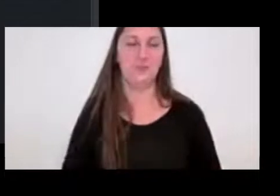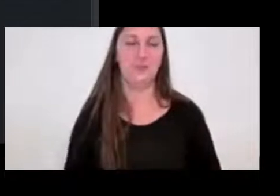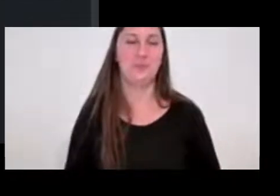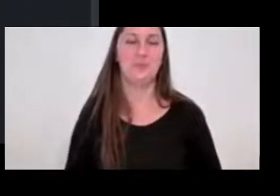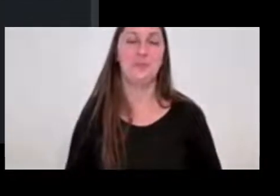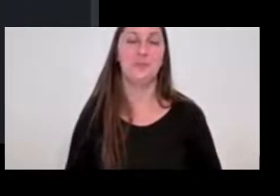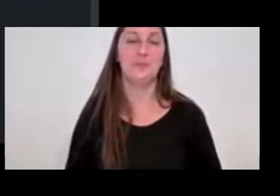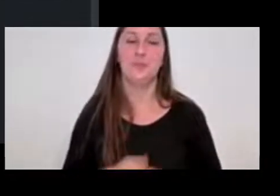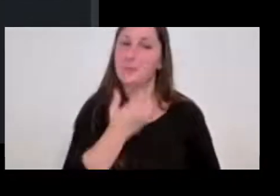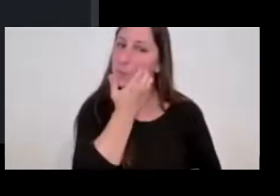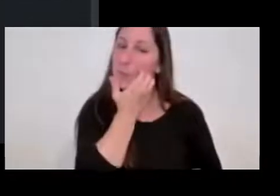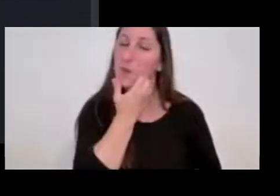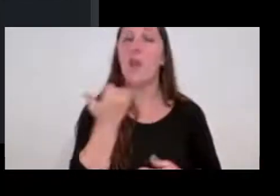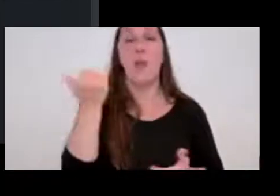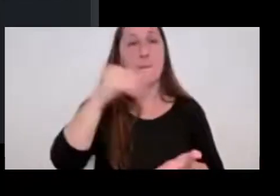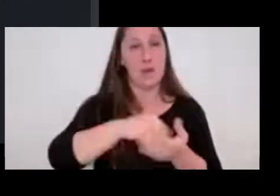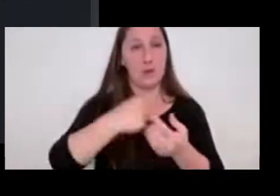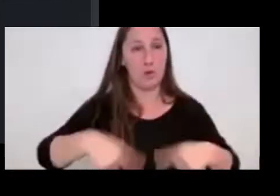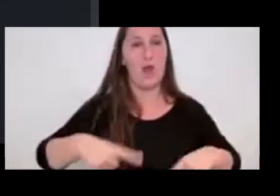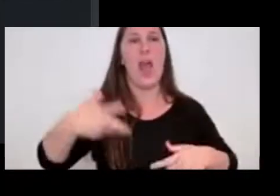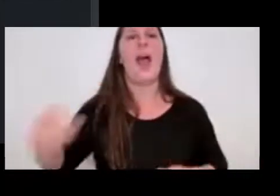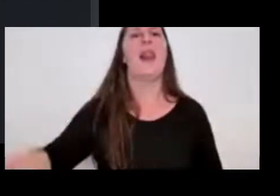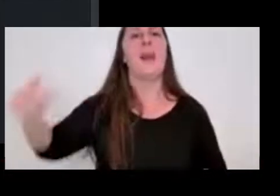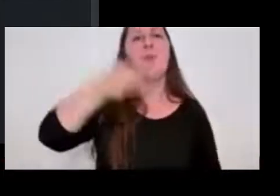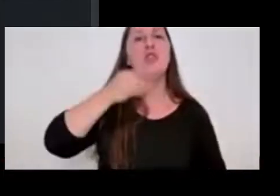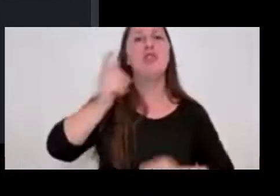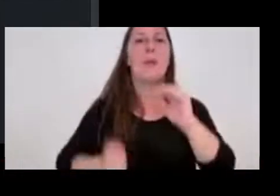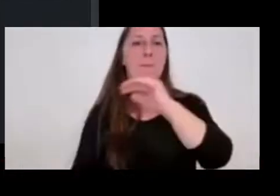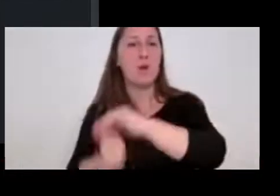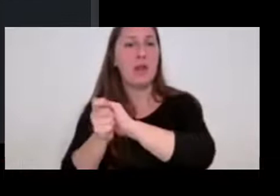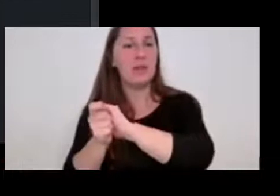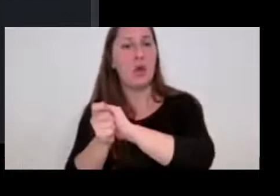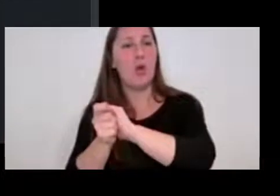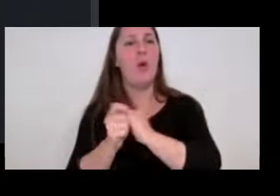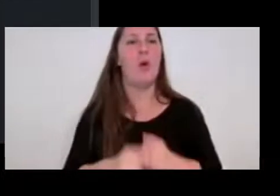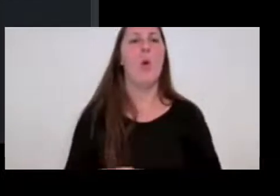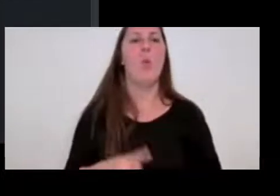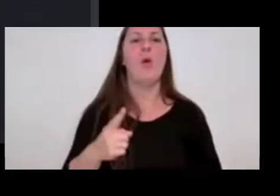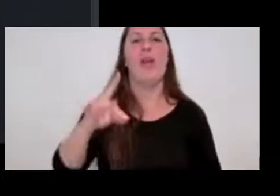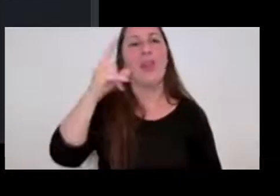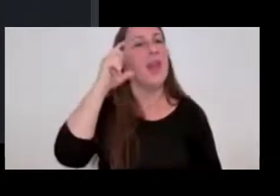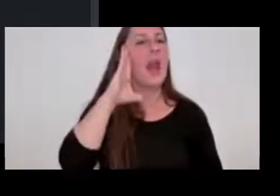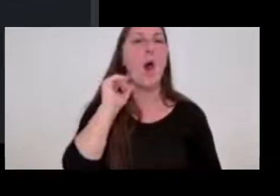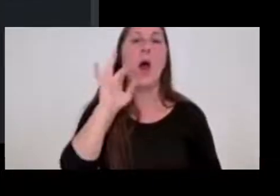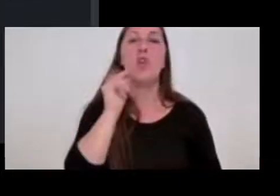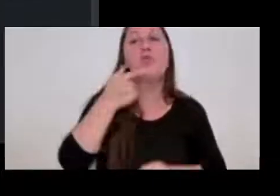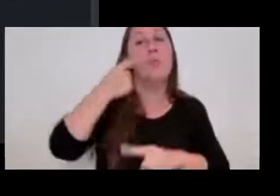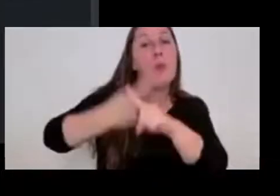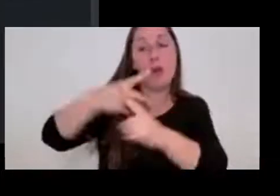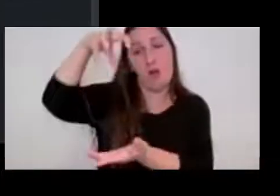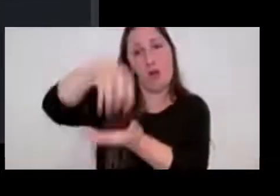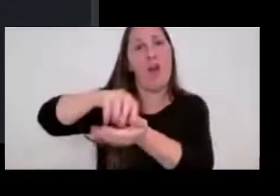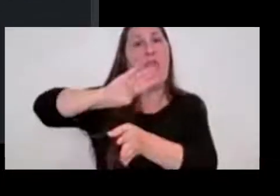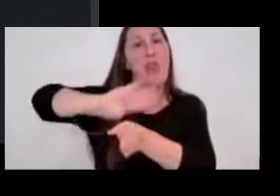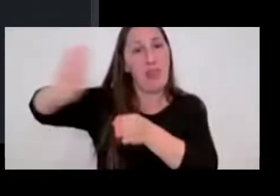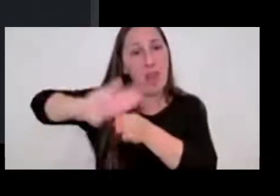Bueno, acá hay otras cosas más, ¿no? El tema de los reembolsos de exportación, que pueden ser destrabados por deudas que pueda tener la empresa, por deudas de la